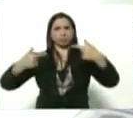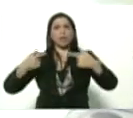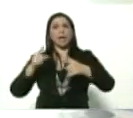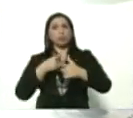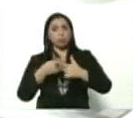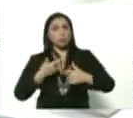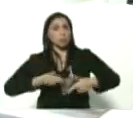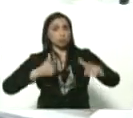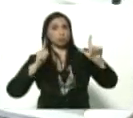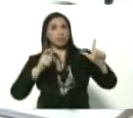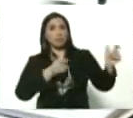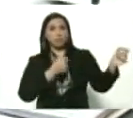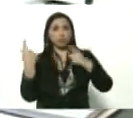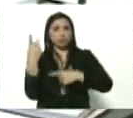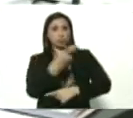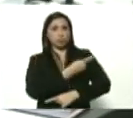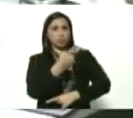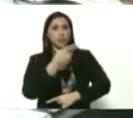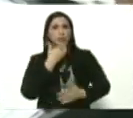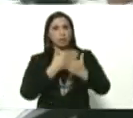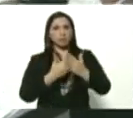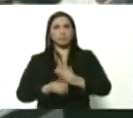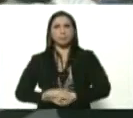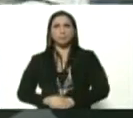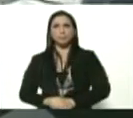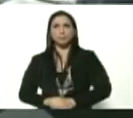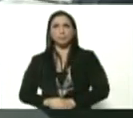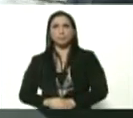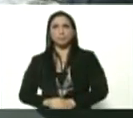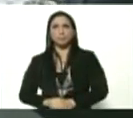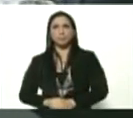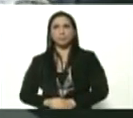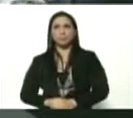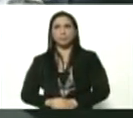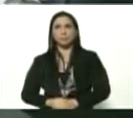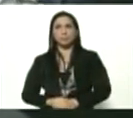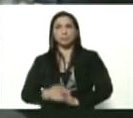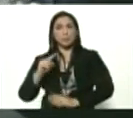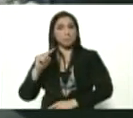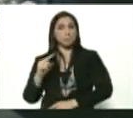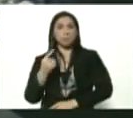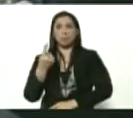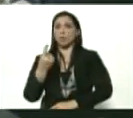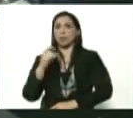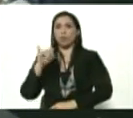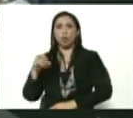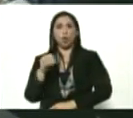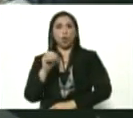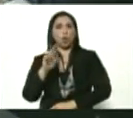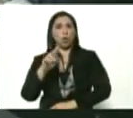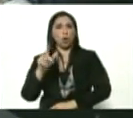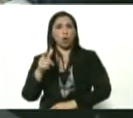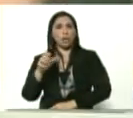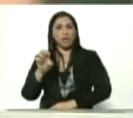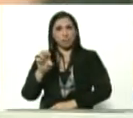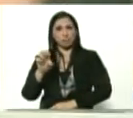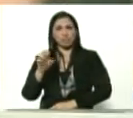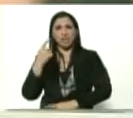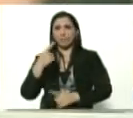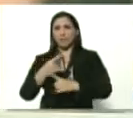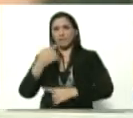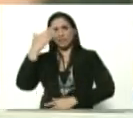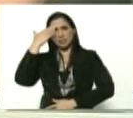entonces repatriarlos? Muchas gracias. Lo primero, Jorge, que debe